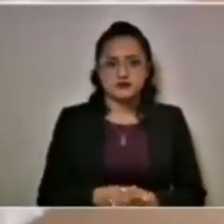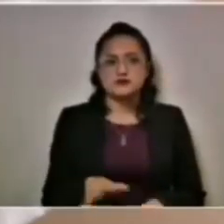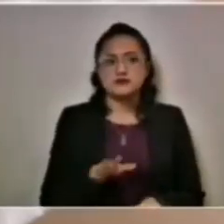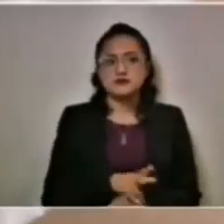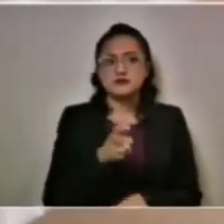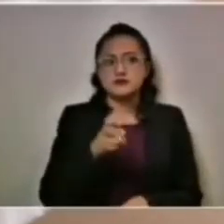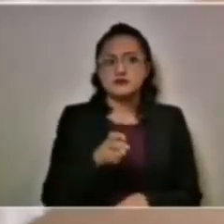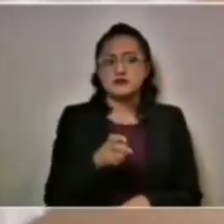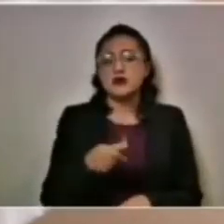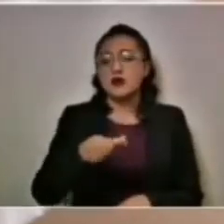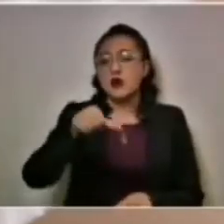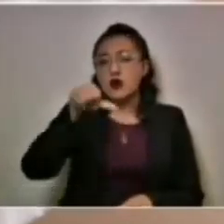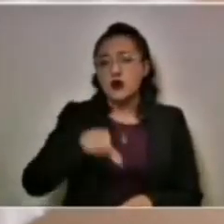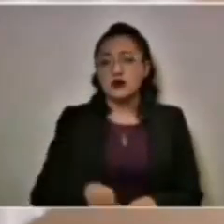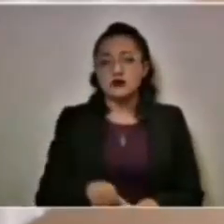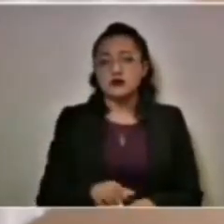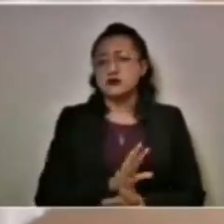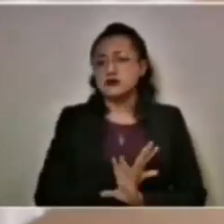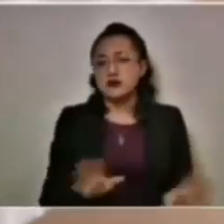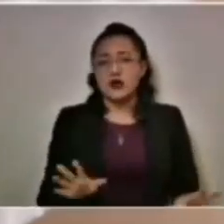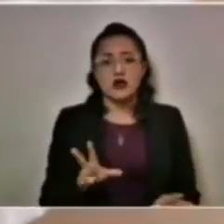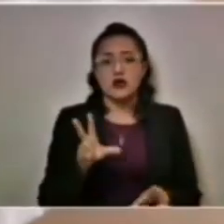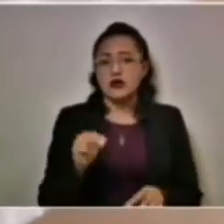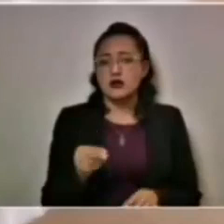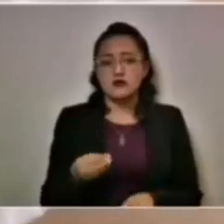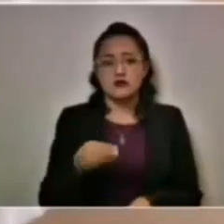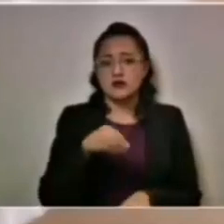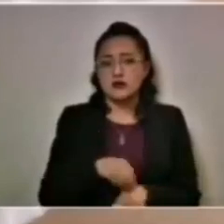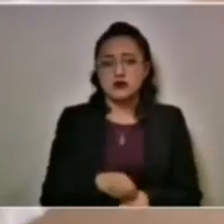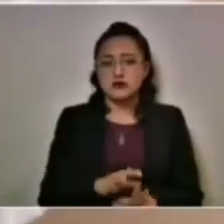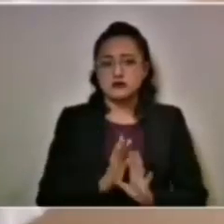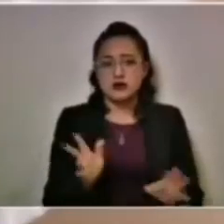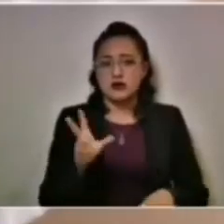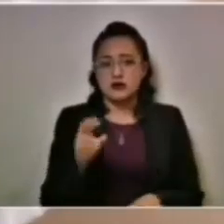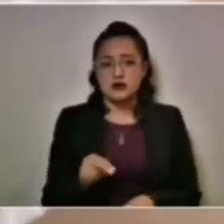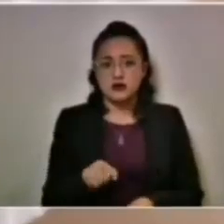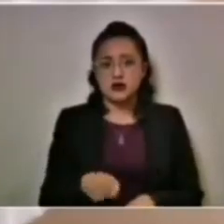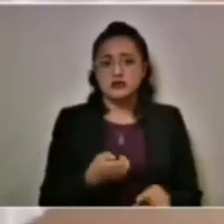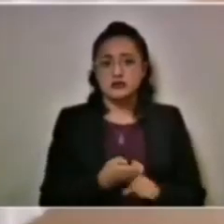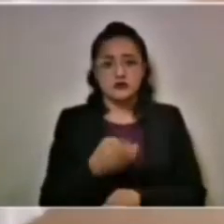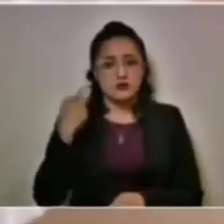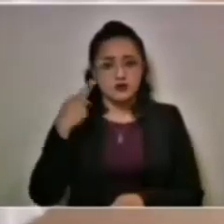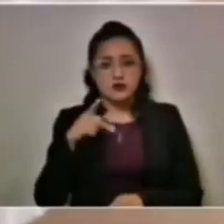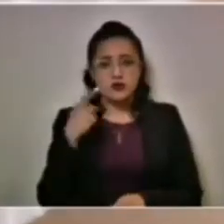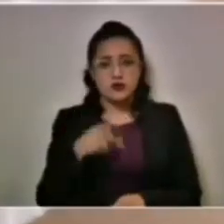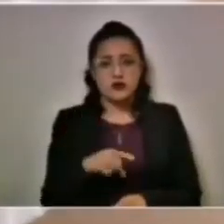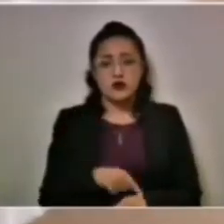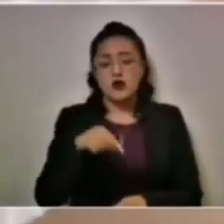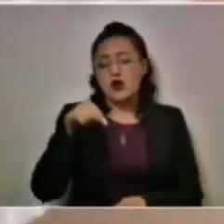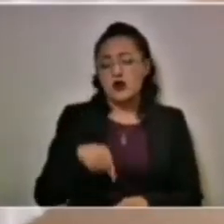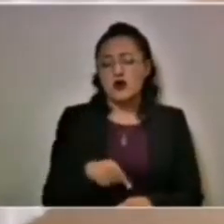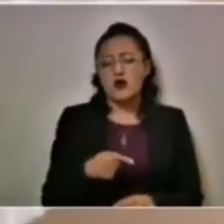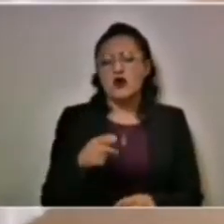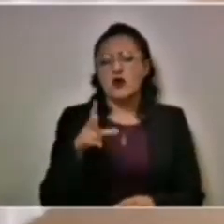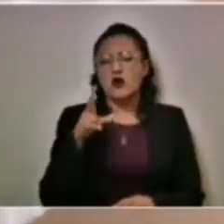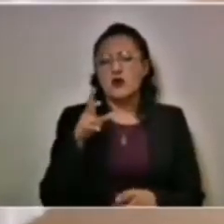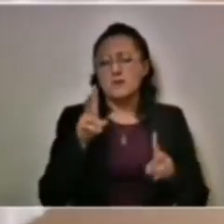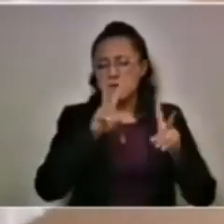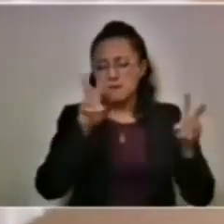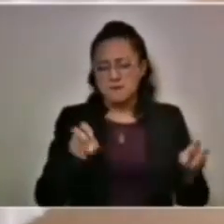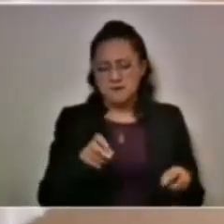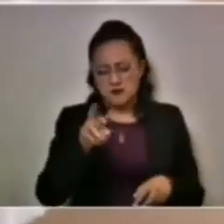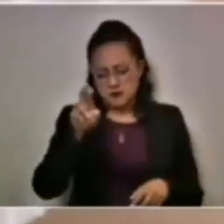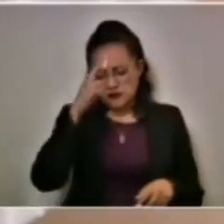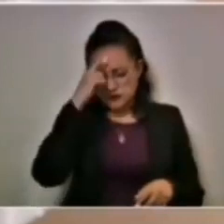Por eso a partir de hoy no se aplica ya en el estado de Puebla el